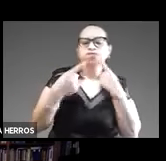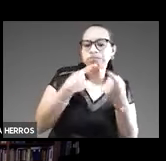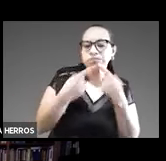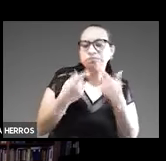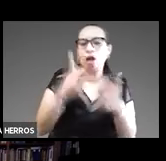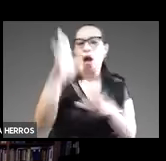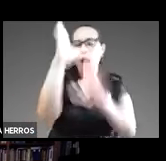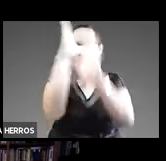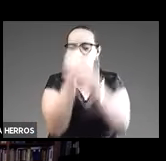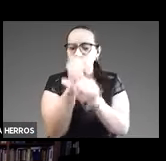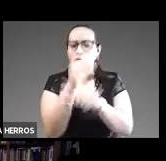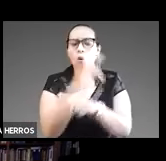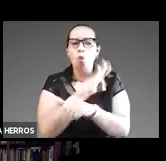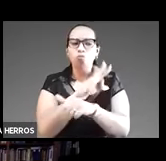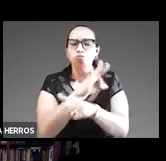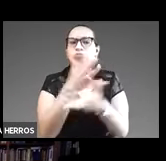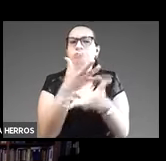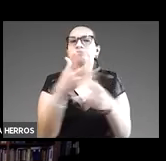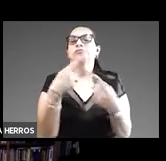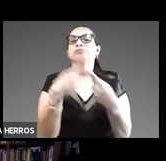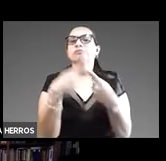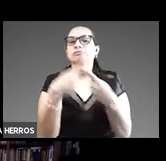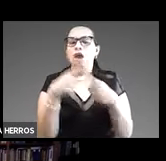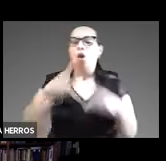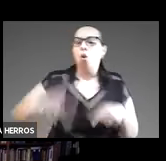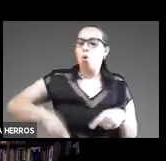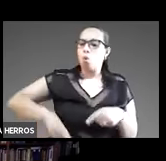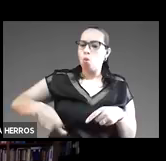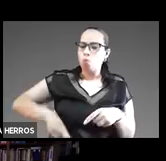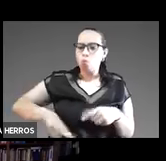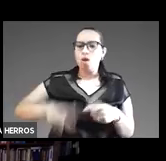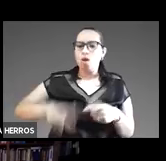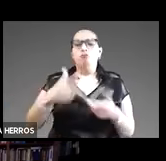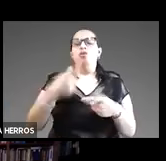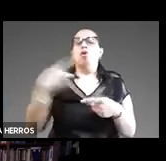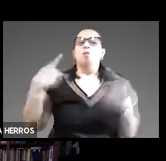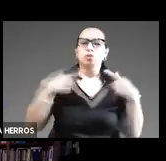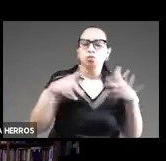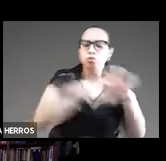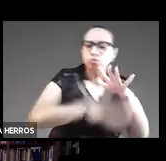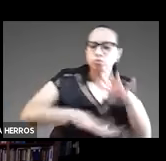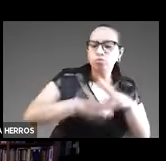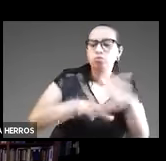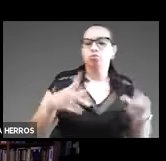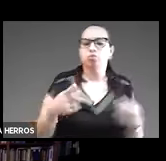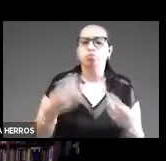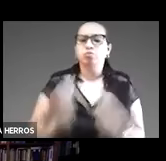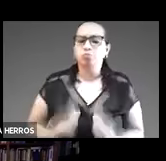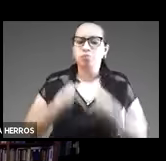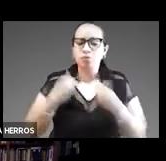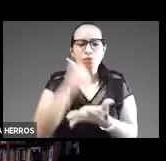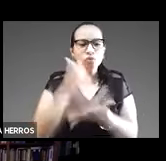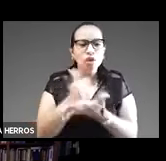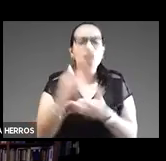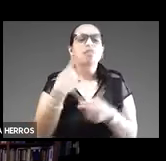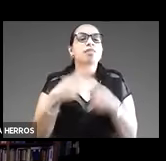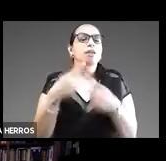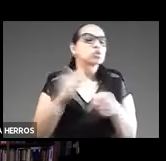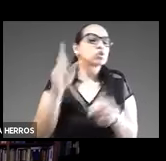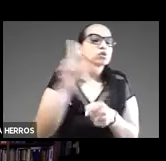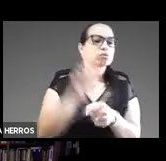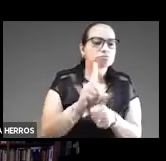pueden llegar a tener entre los gobernantes y los gobernados, ¿no? La ciudadanía, la sociedad en conjunto,